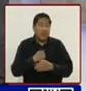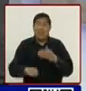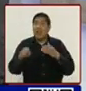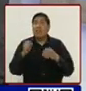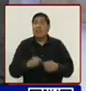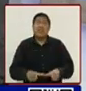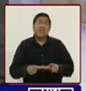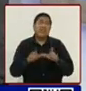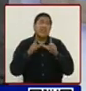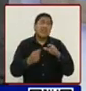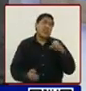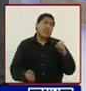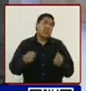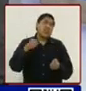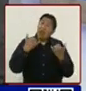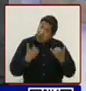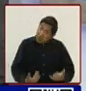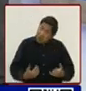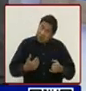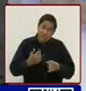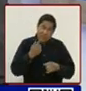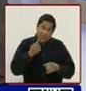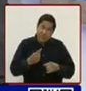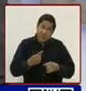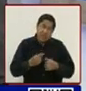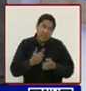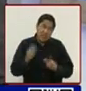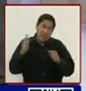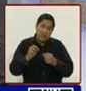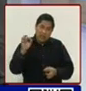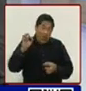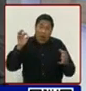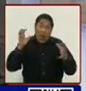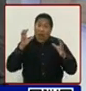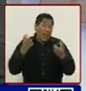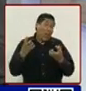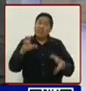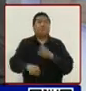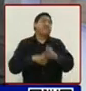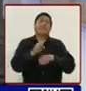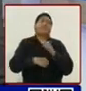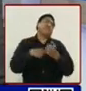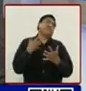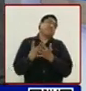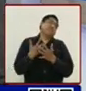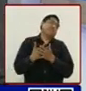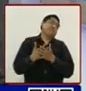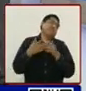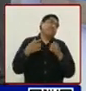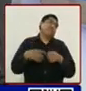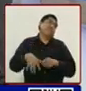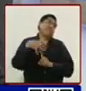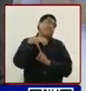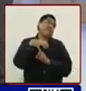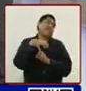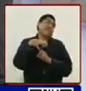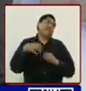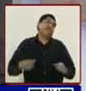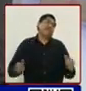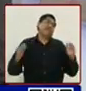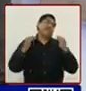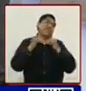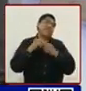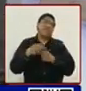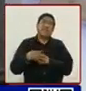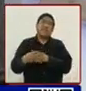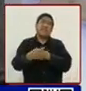de conducir, un montón de cosas, pero ahora el mandamiento de libertad causó furor en el penal de San Pedro. Bueno, y me imagino que también esto se va a